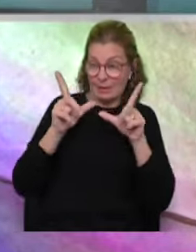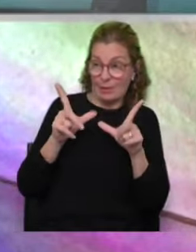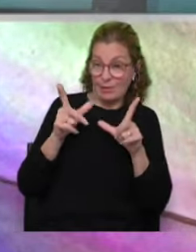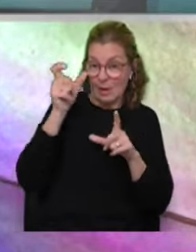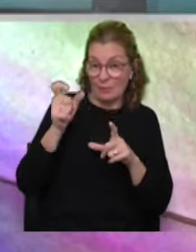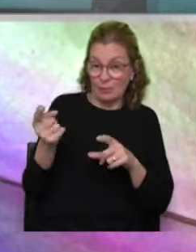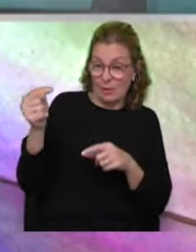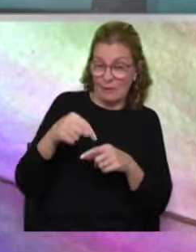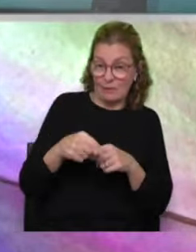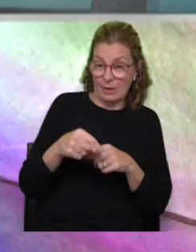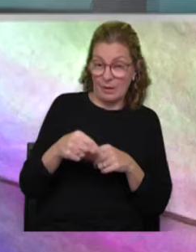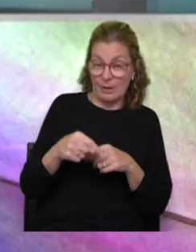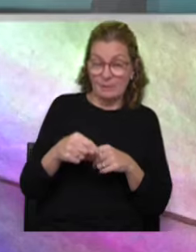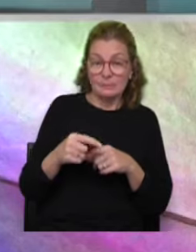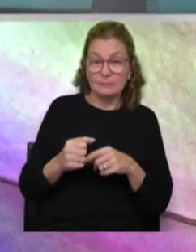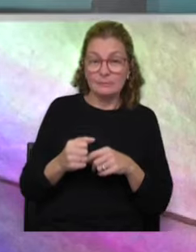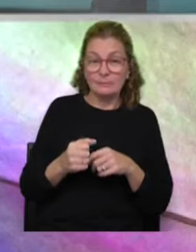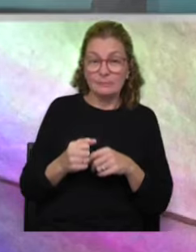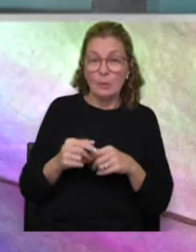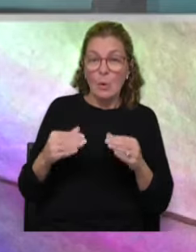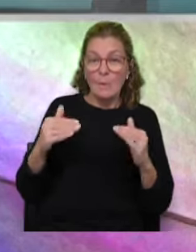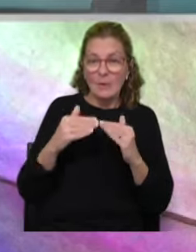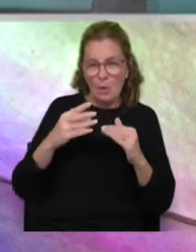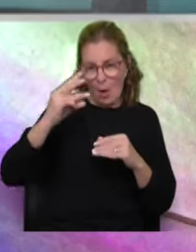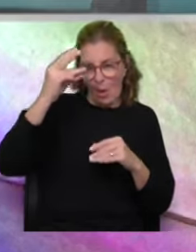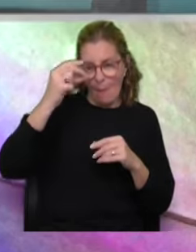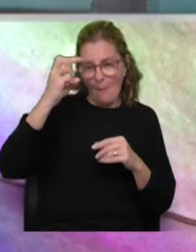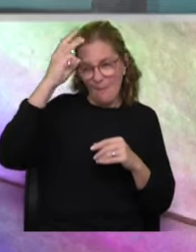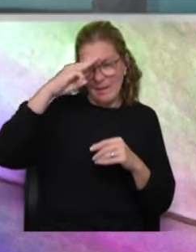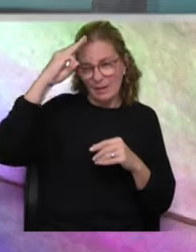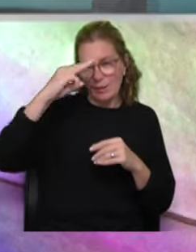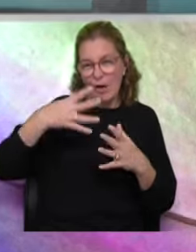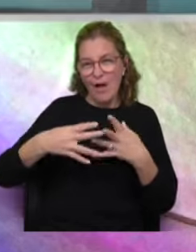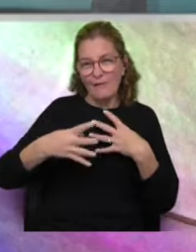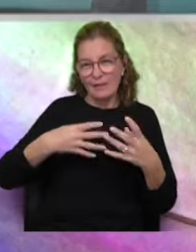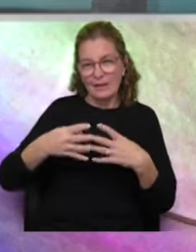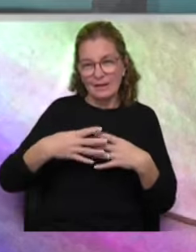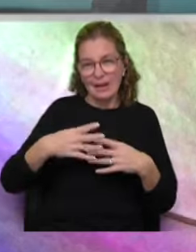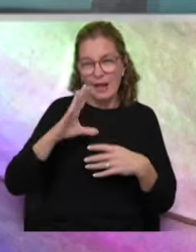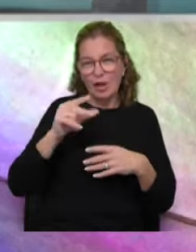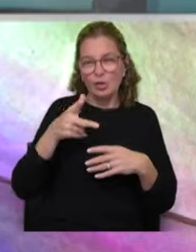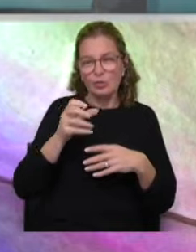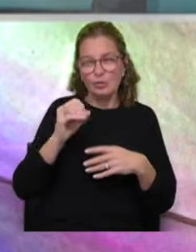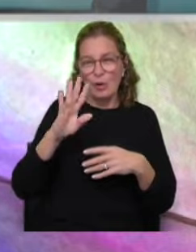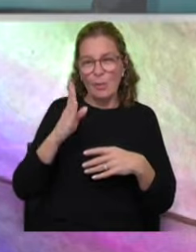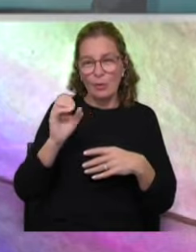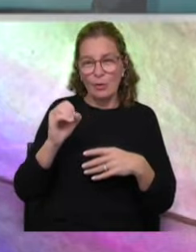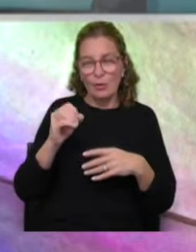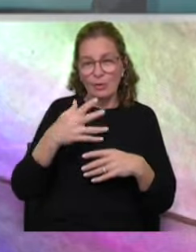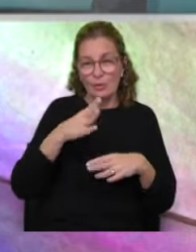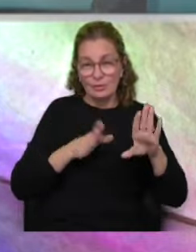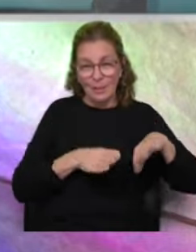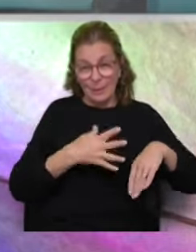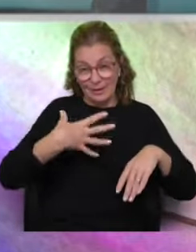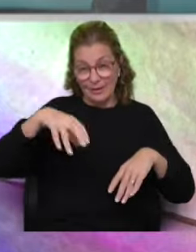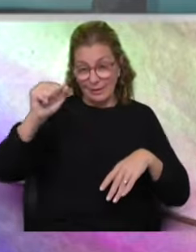gente viniera. Lo mismo en México, yendo a la Feria del Chopo, la verdad es que... Los tambores los llevamos a Alemania. Alemania,